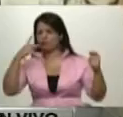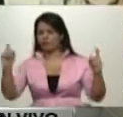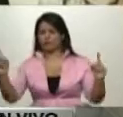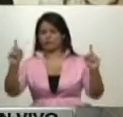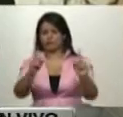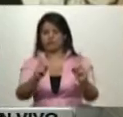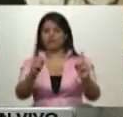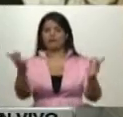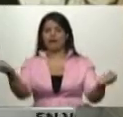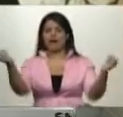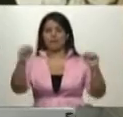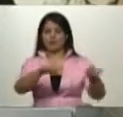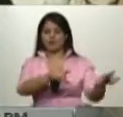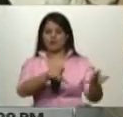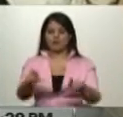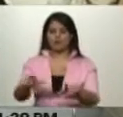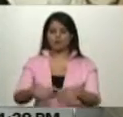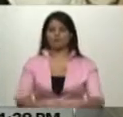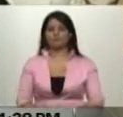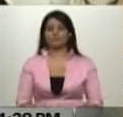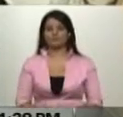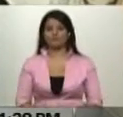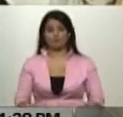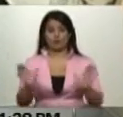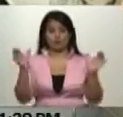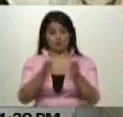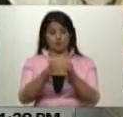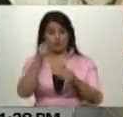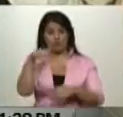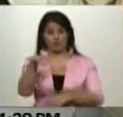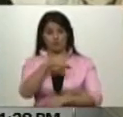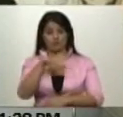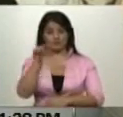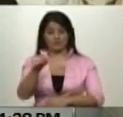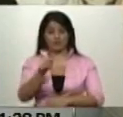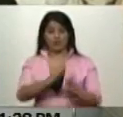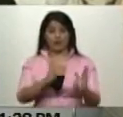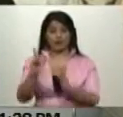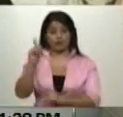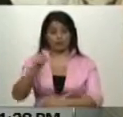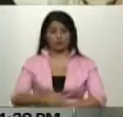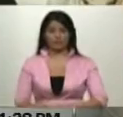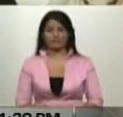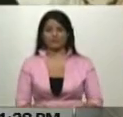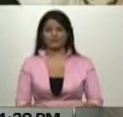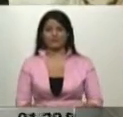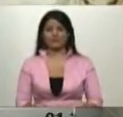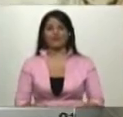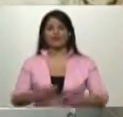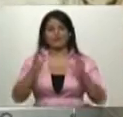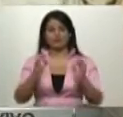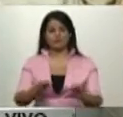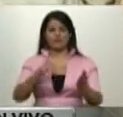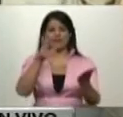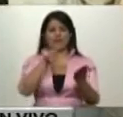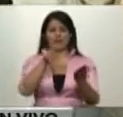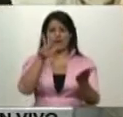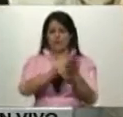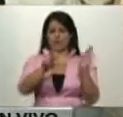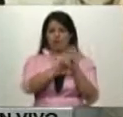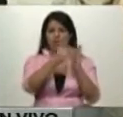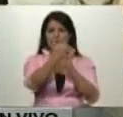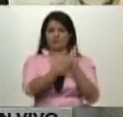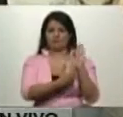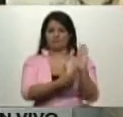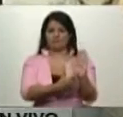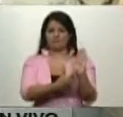voceras del pueblo y el movimiento popular y el poder popular organizado. Una ley que se aprueba y queremos